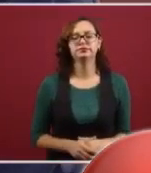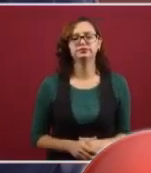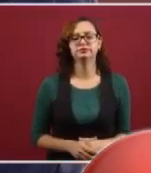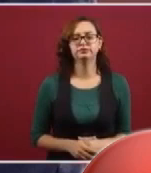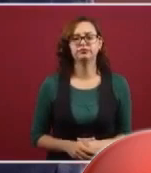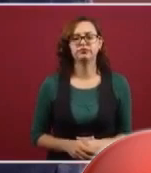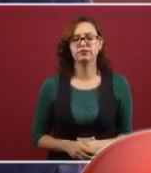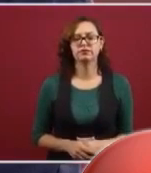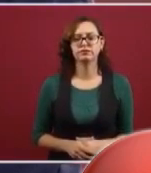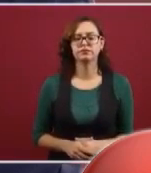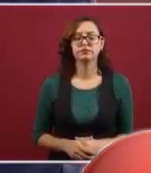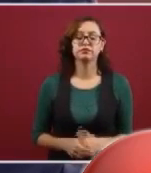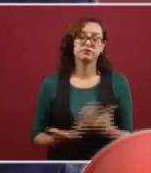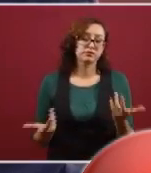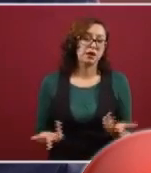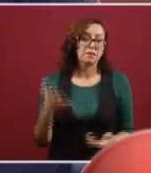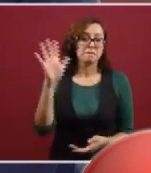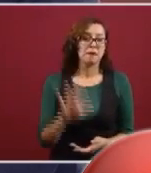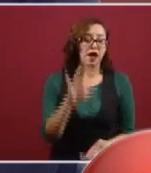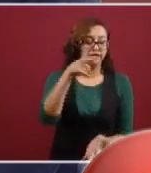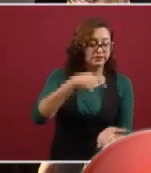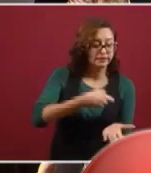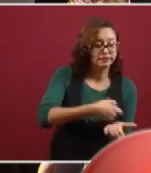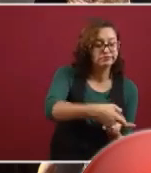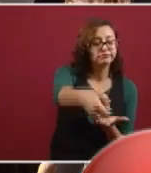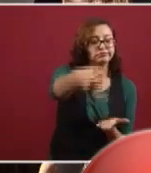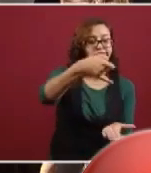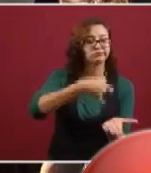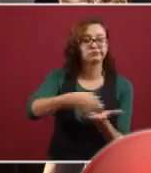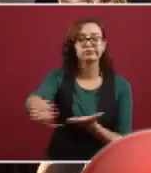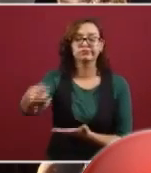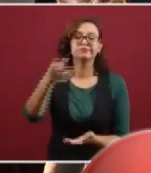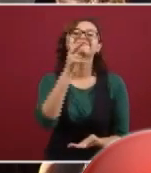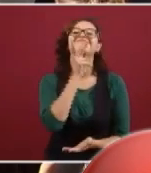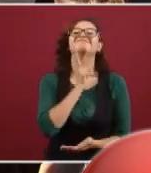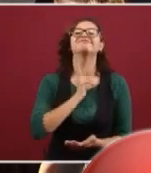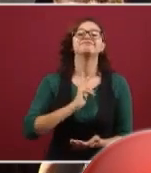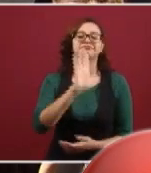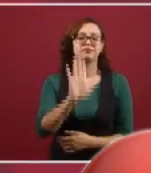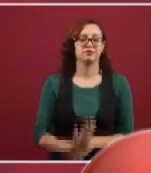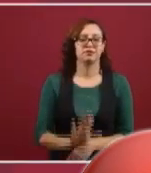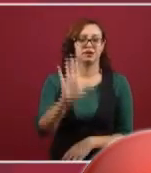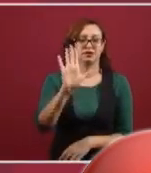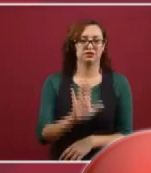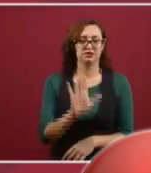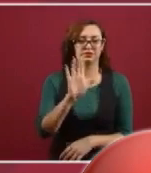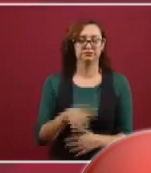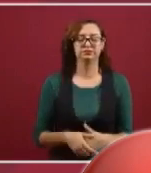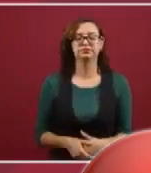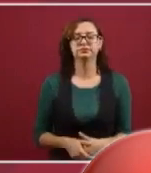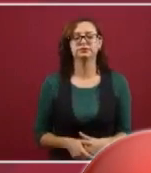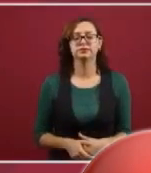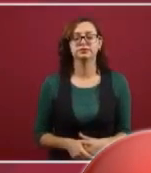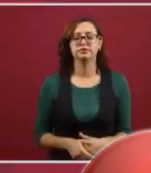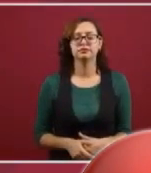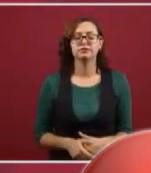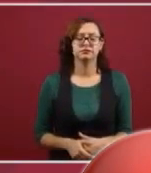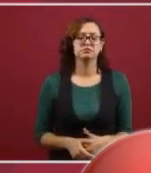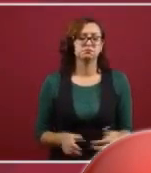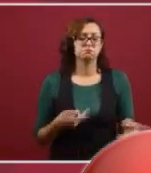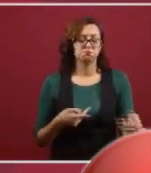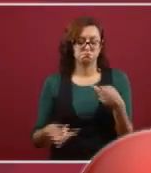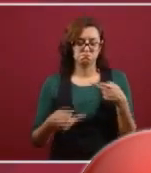sembrar el petróleo. Ese es el plan que tenemos y es lo que va a exponer